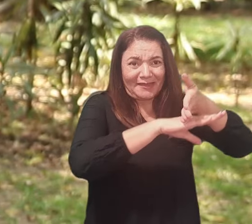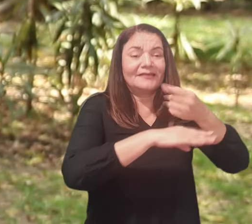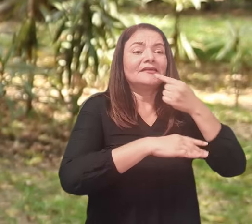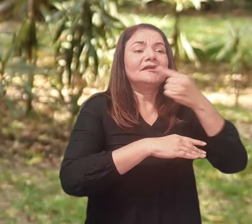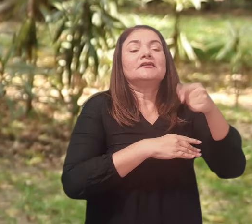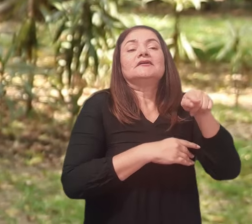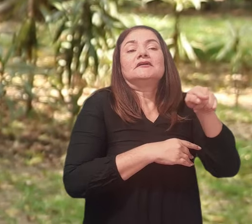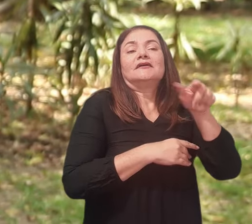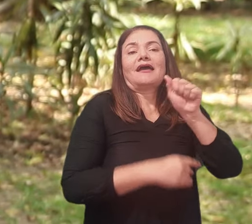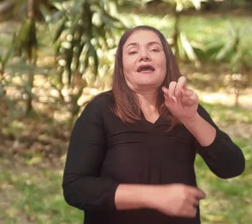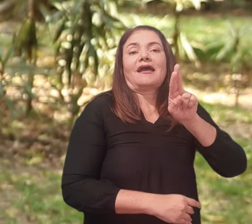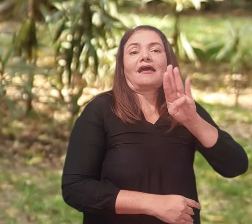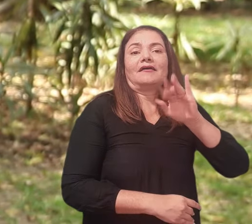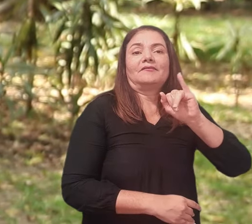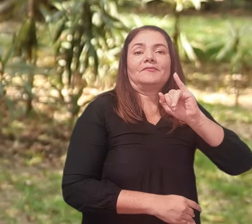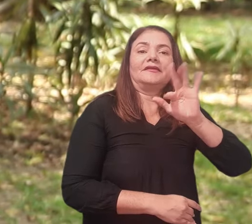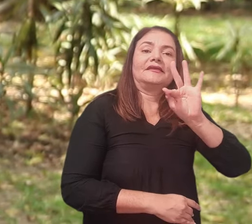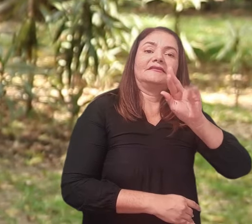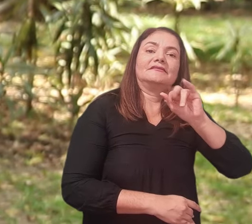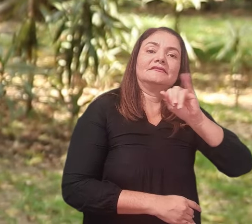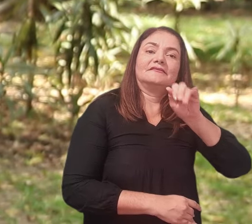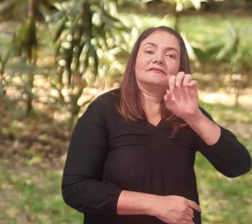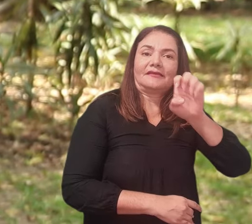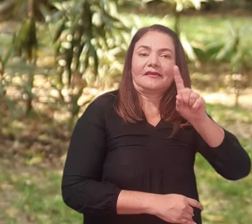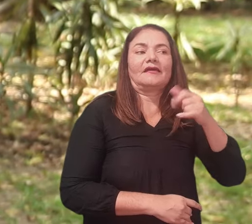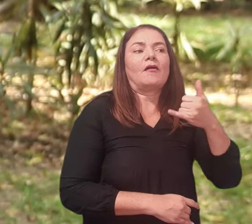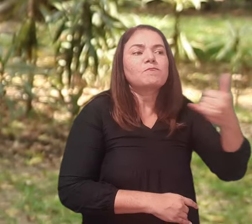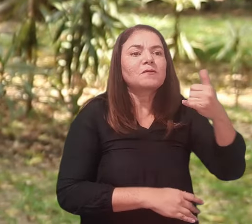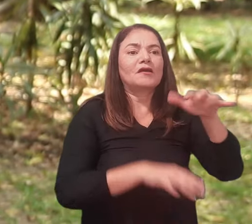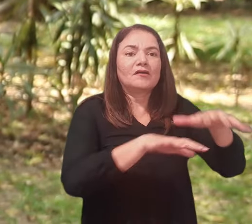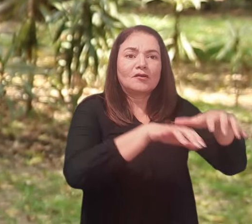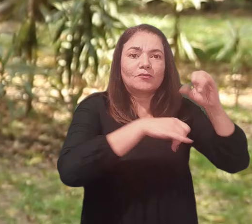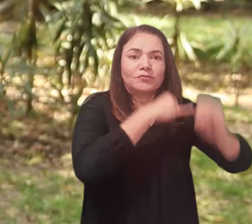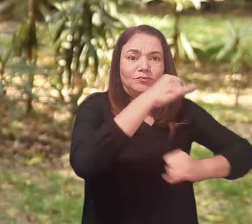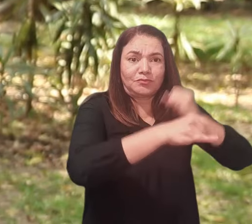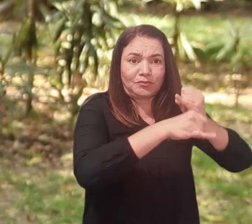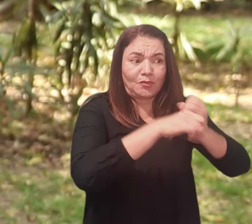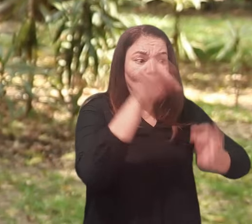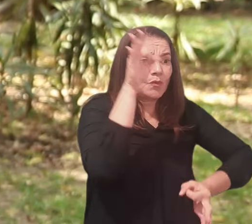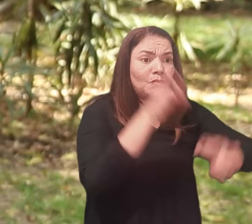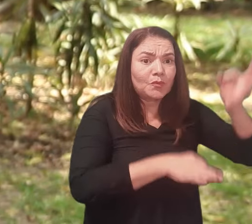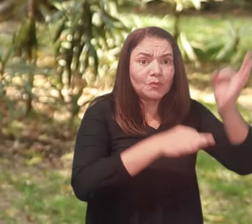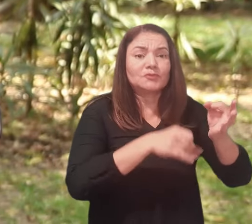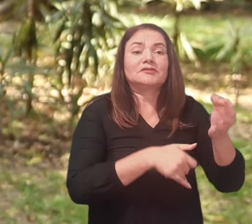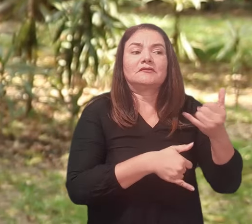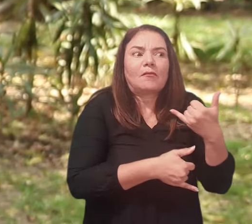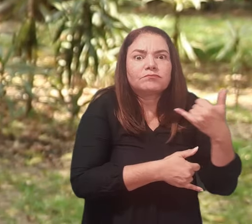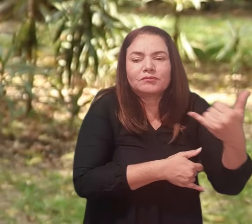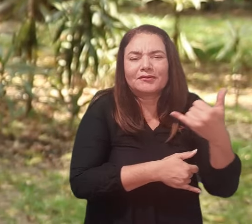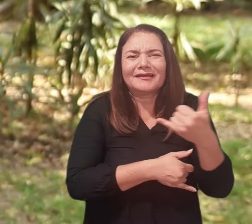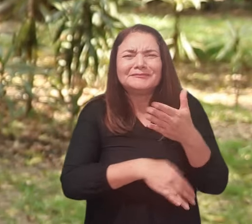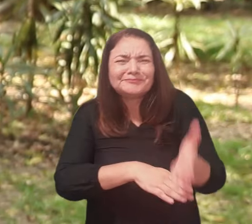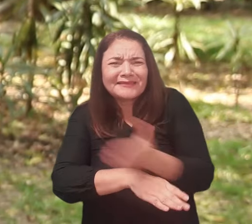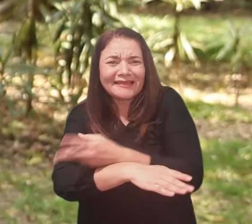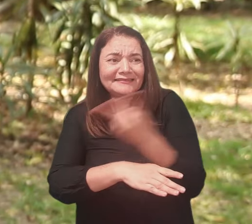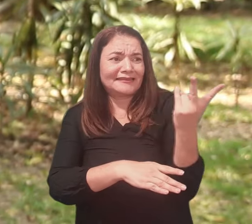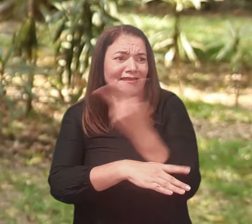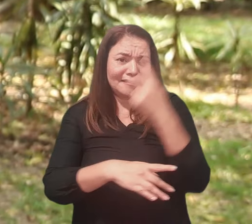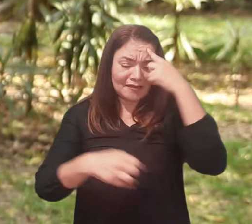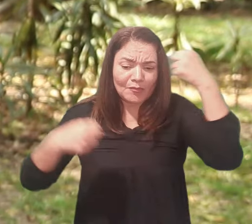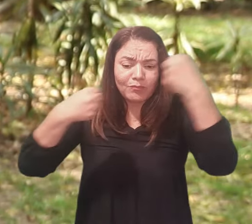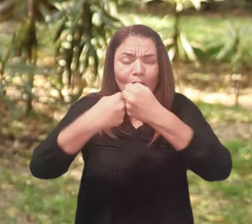recordemos que ambos estados son partes del pacto de Bogotá Lo que implica que han reconocido la unilateralmente la competencia de la Corte